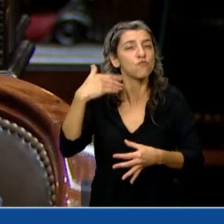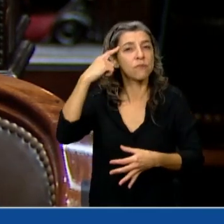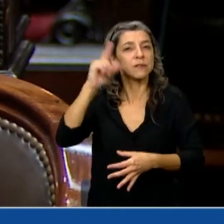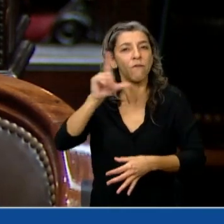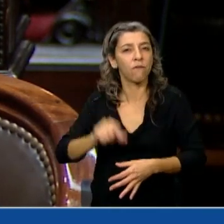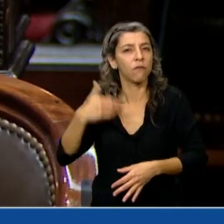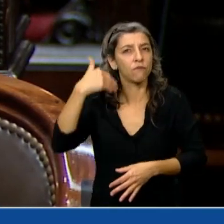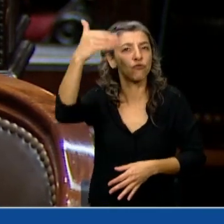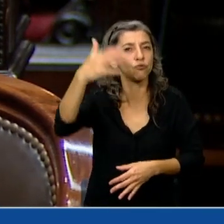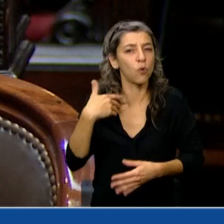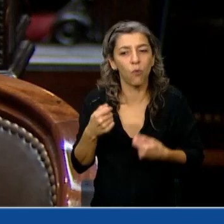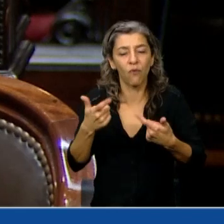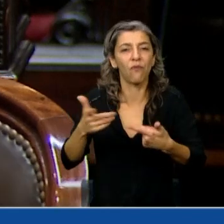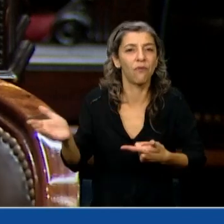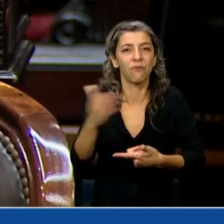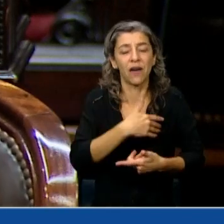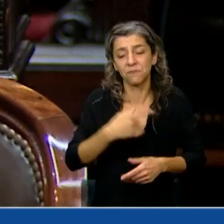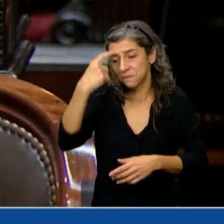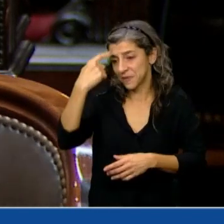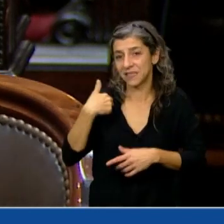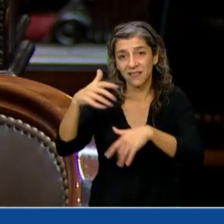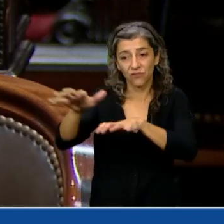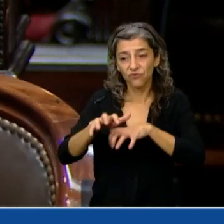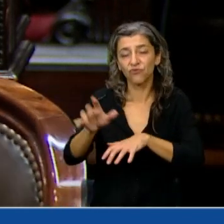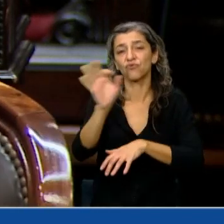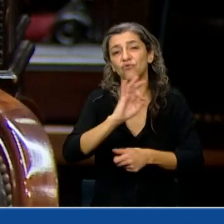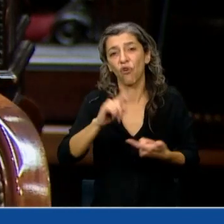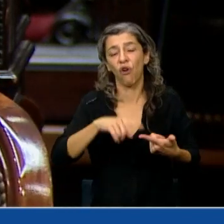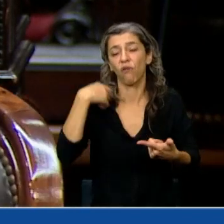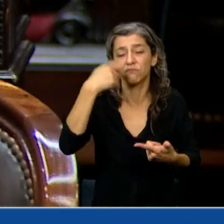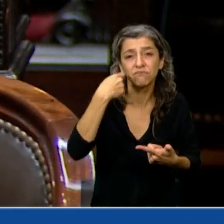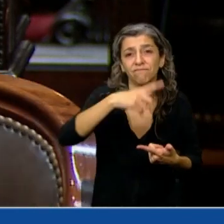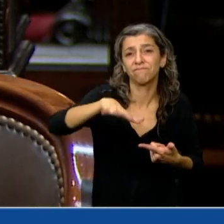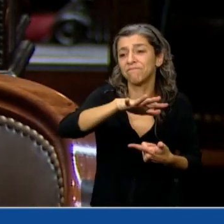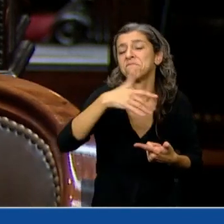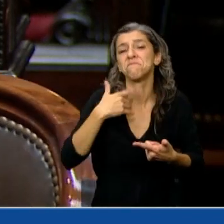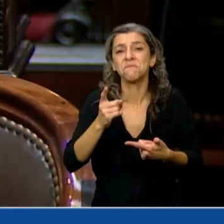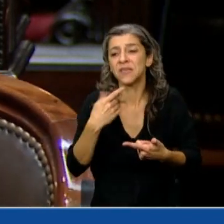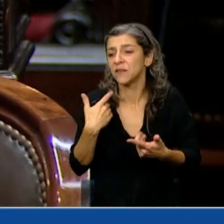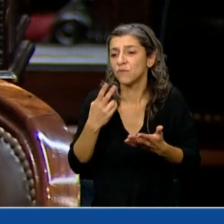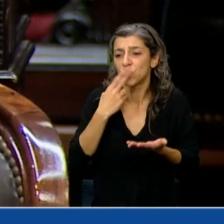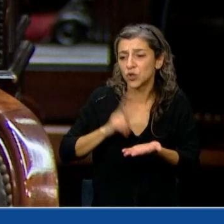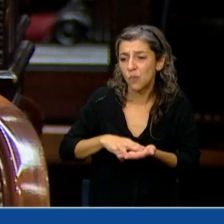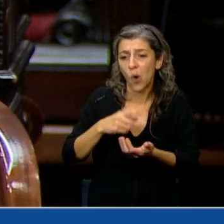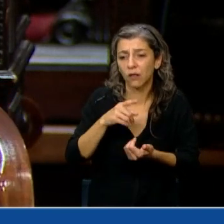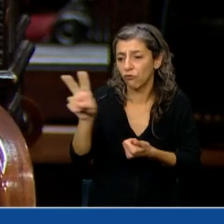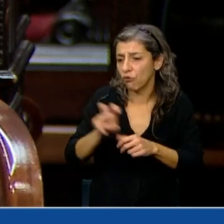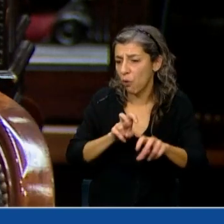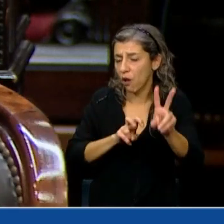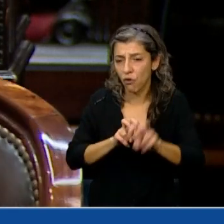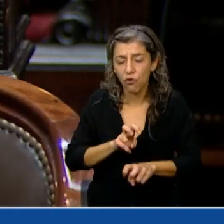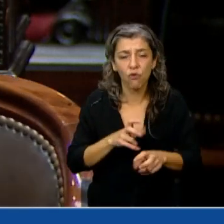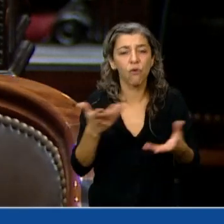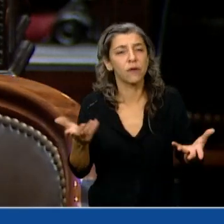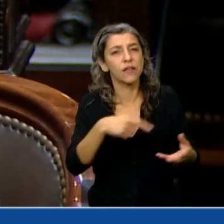le cobran al sector agropecuario, al sector ganadero, las mismas retenciones y los mismos impuestos nacionales